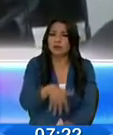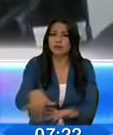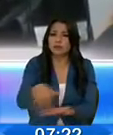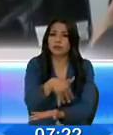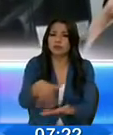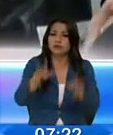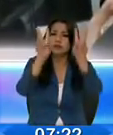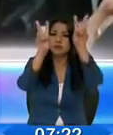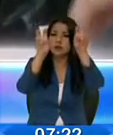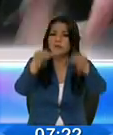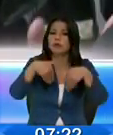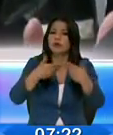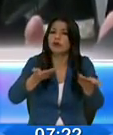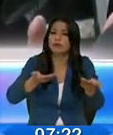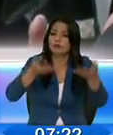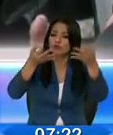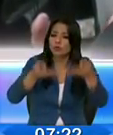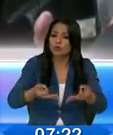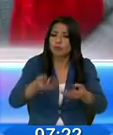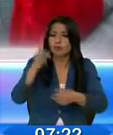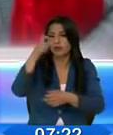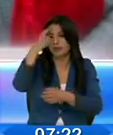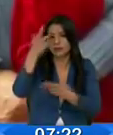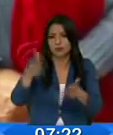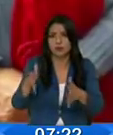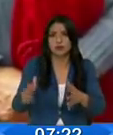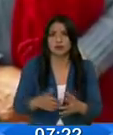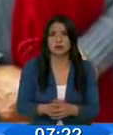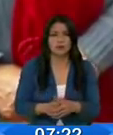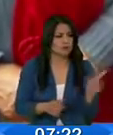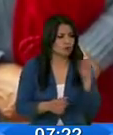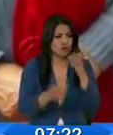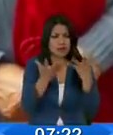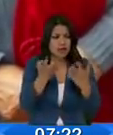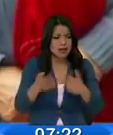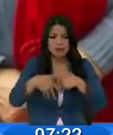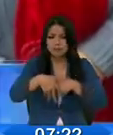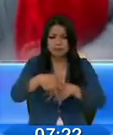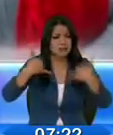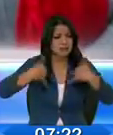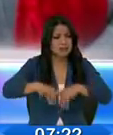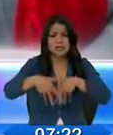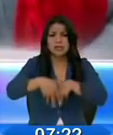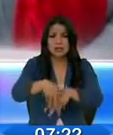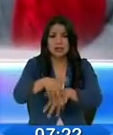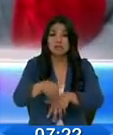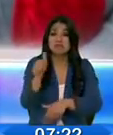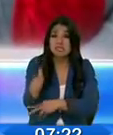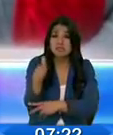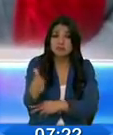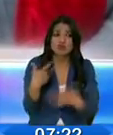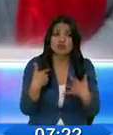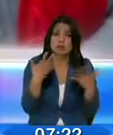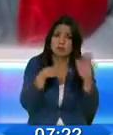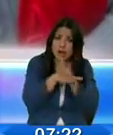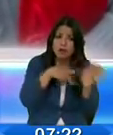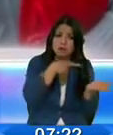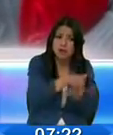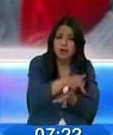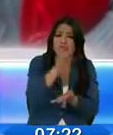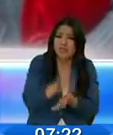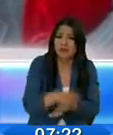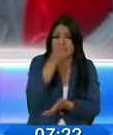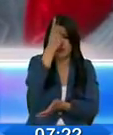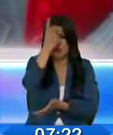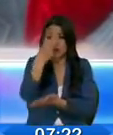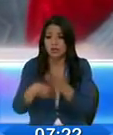dudas frente al cumplimiento del gobierno nacional. ¡Que no se levante el paro! ¡El comerciante es pueblo! ¡Tenemos bancos que pagar! ¡Tenemos